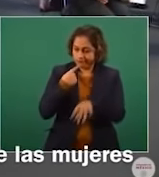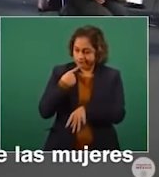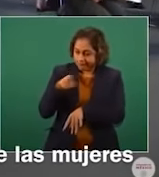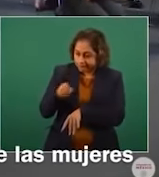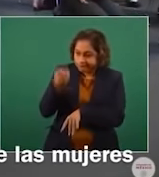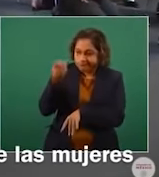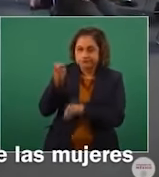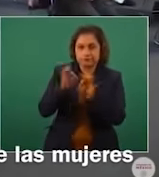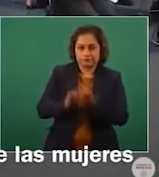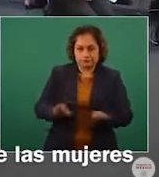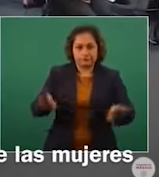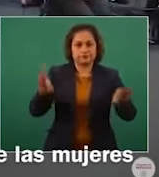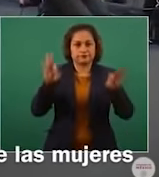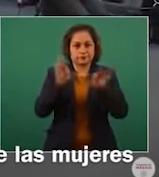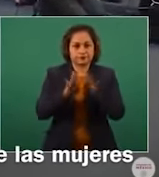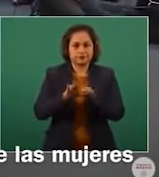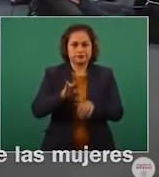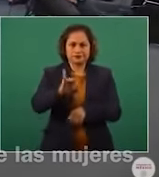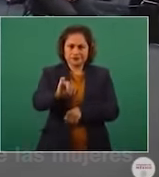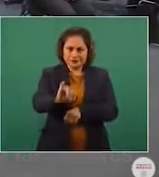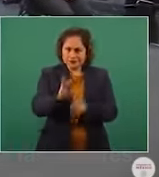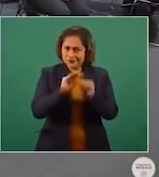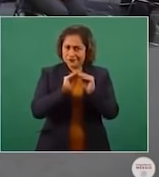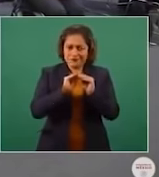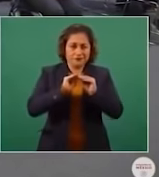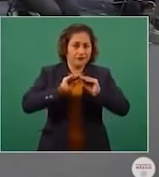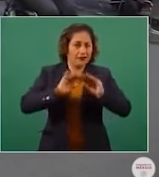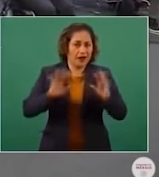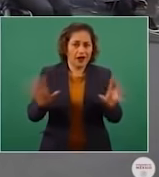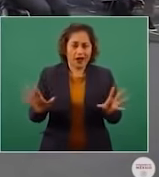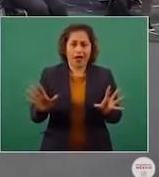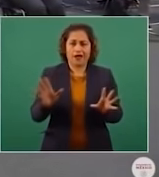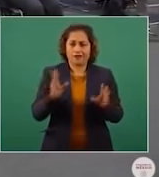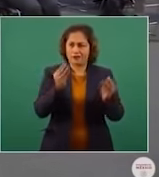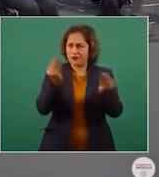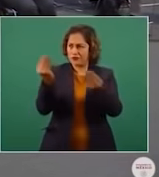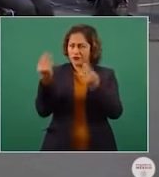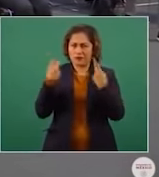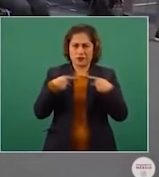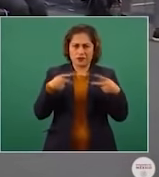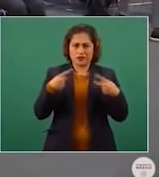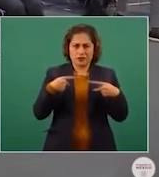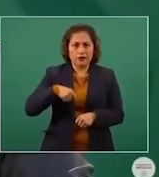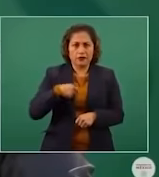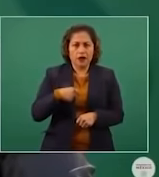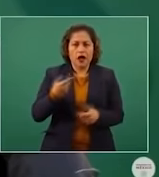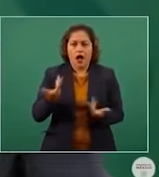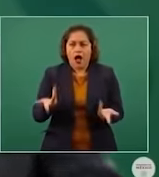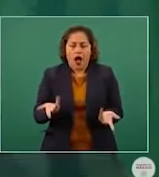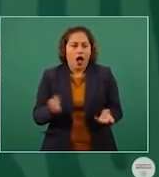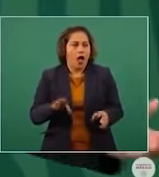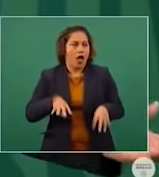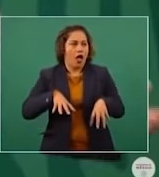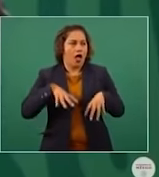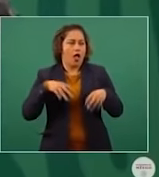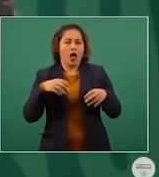Pues sí, sí, no, claro. Claro, todo mundo tiene derecho a expresarse. Además que